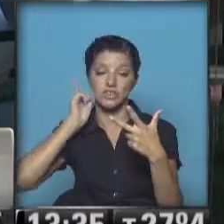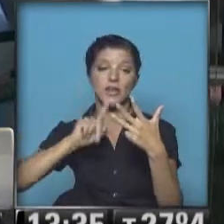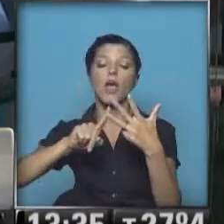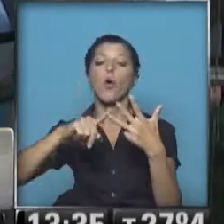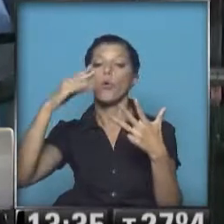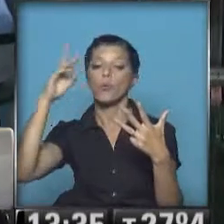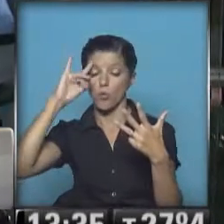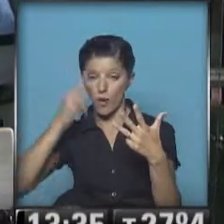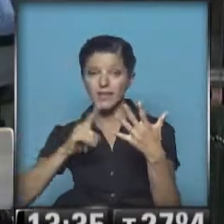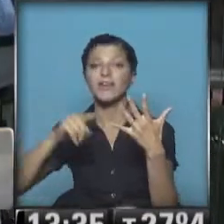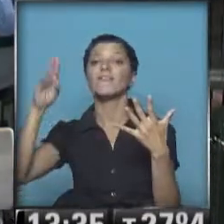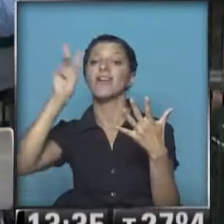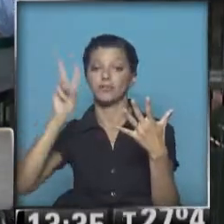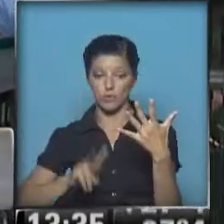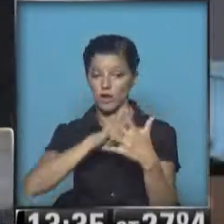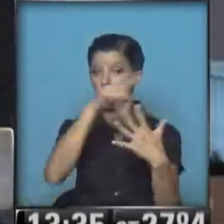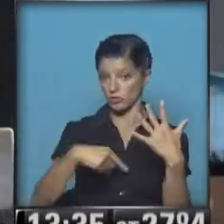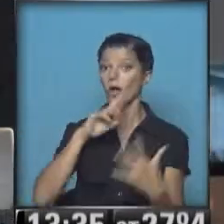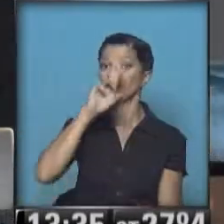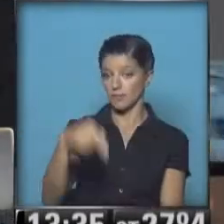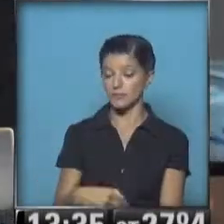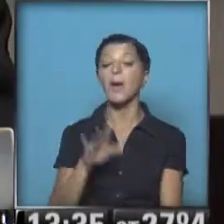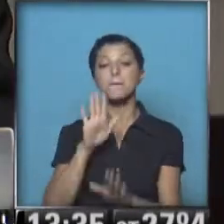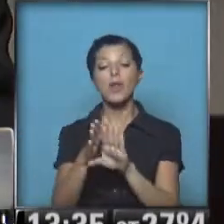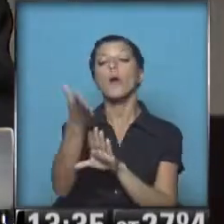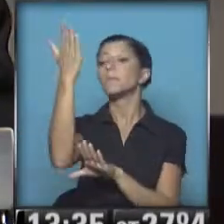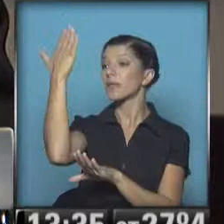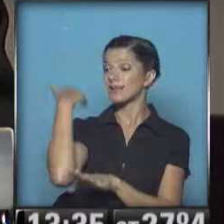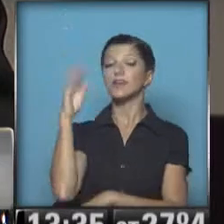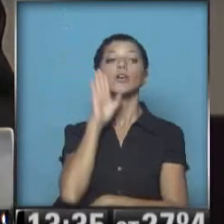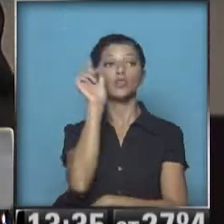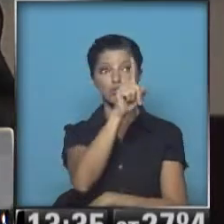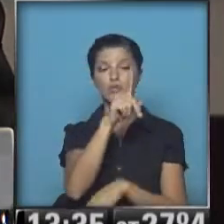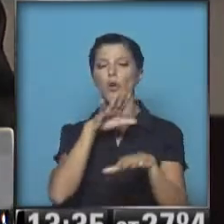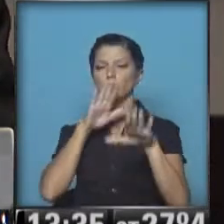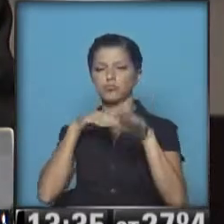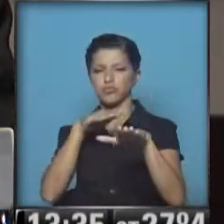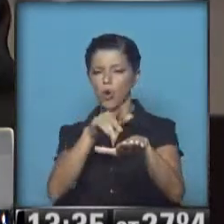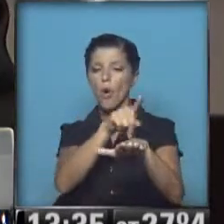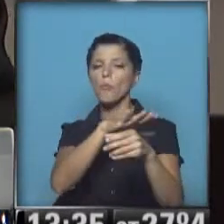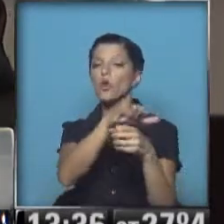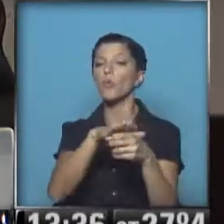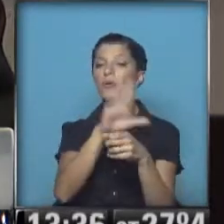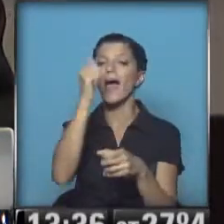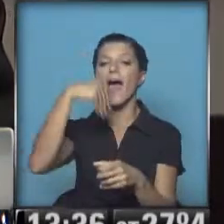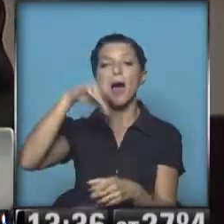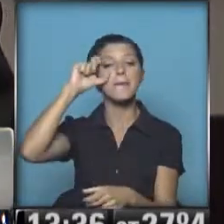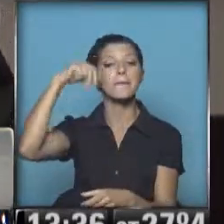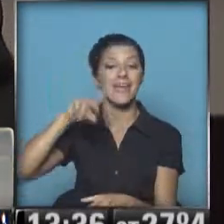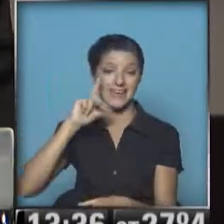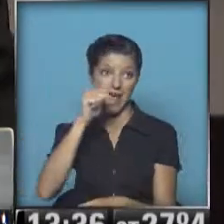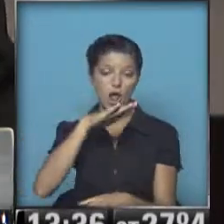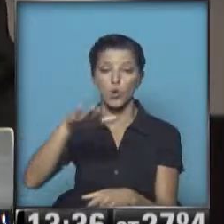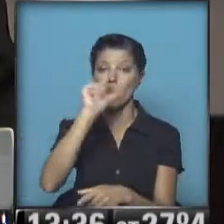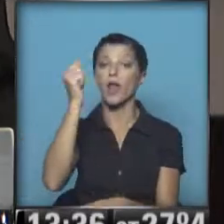ayer hubo manifestaciones muy grandes en Estados Unidos porque hay comunidades armenias muy importantes, principalmente en Los Ángeles,